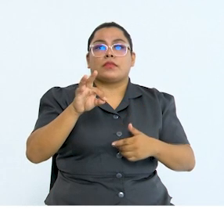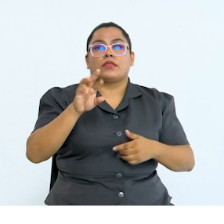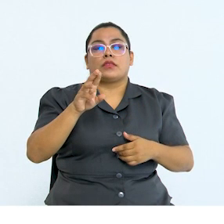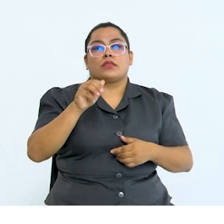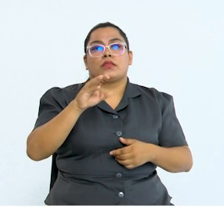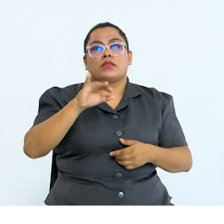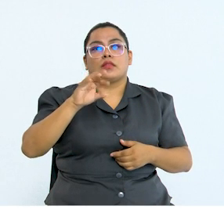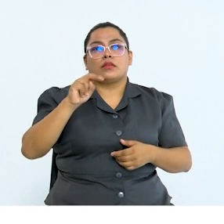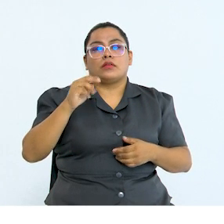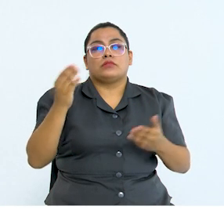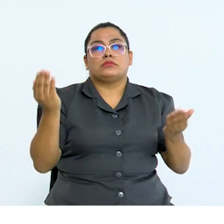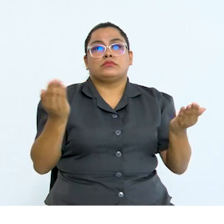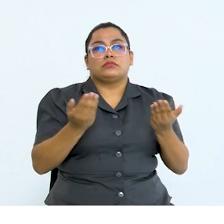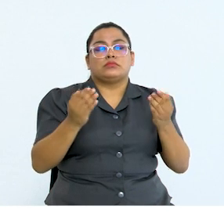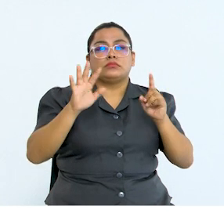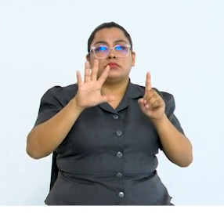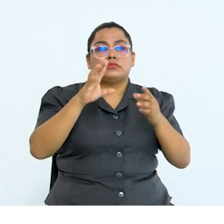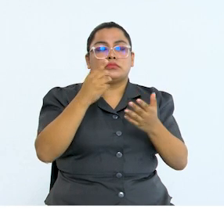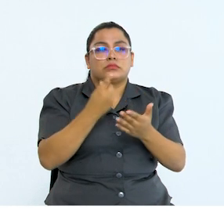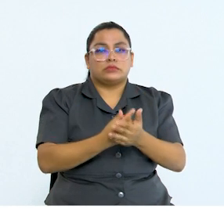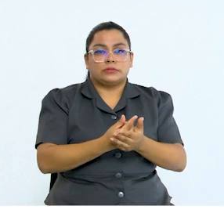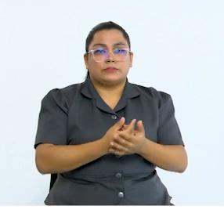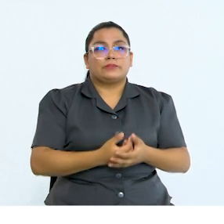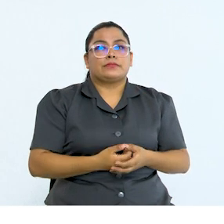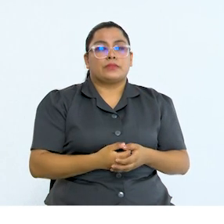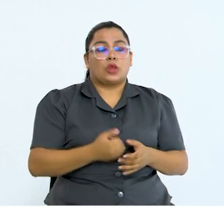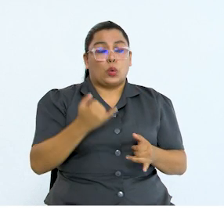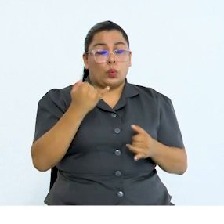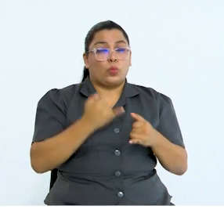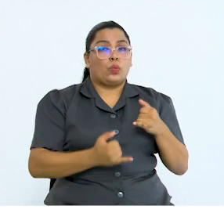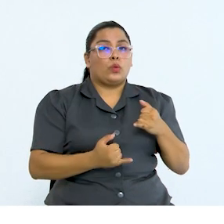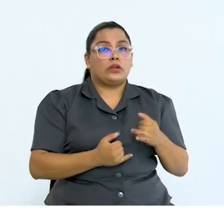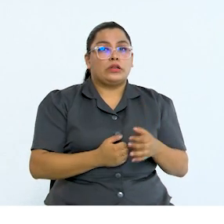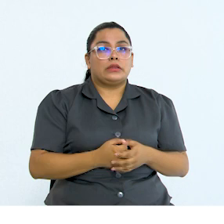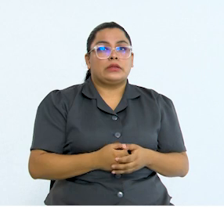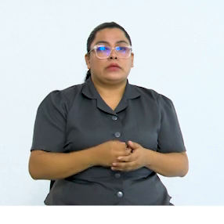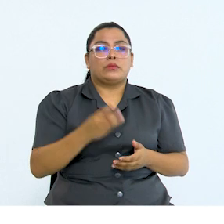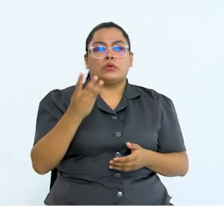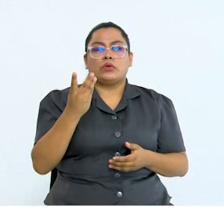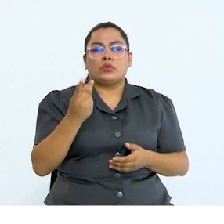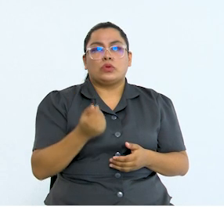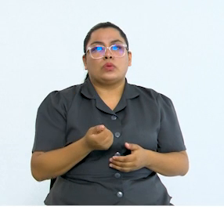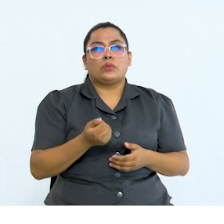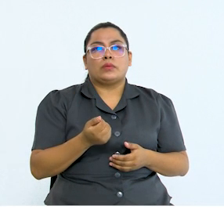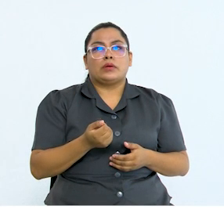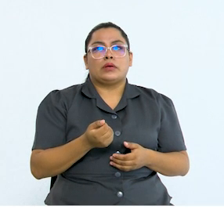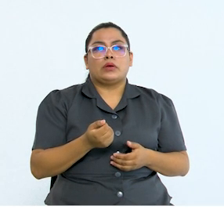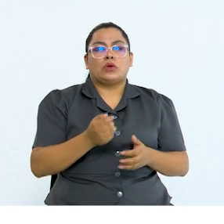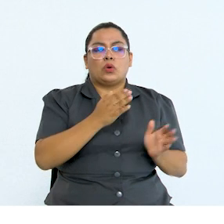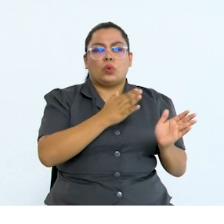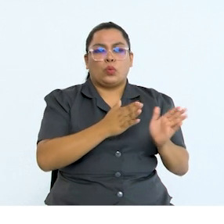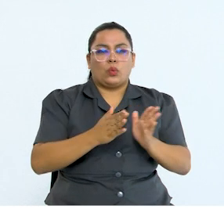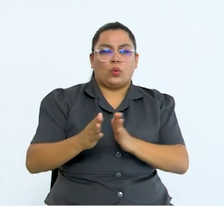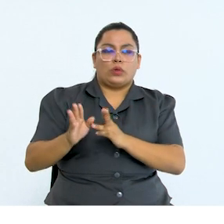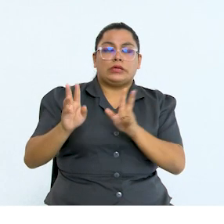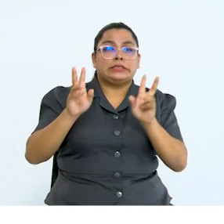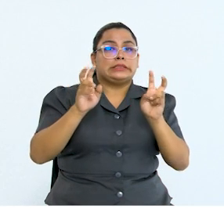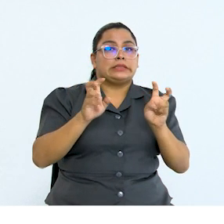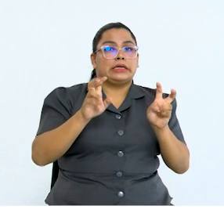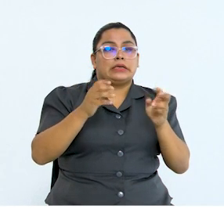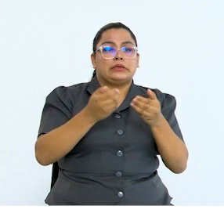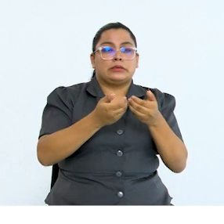la división de fracciones se realiza en sexto grado. Por último, en cantidad de veces, la secuencia